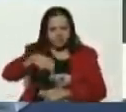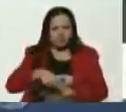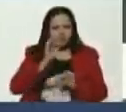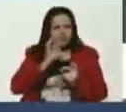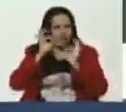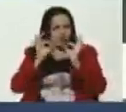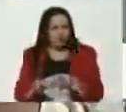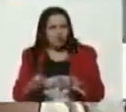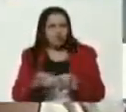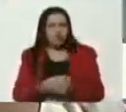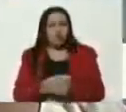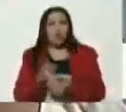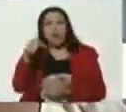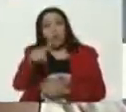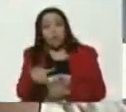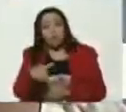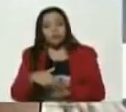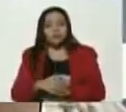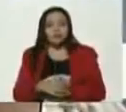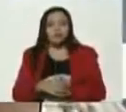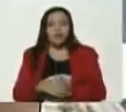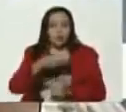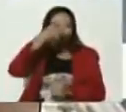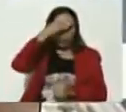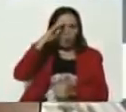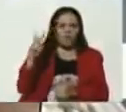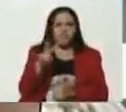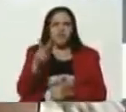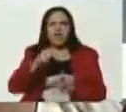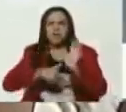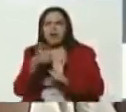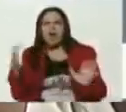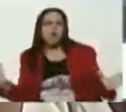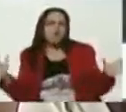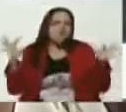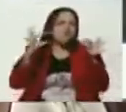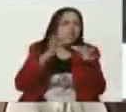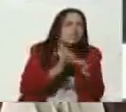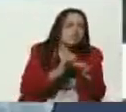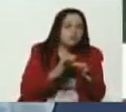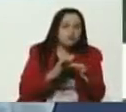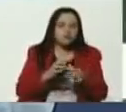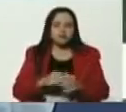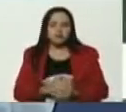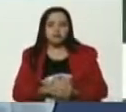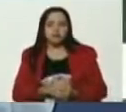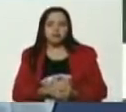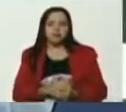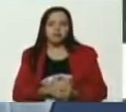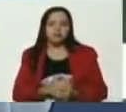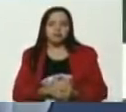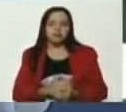certeza que hoy día Cuba y Venezuela estamos más unidos que nunca.